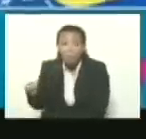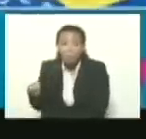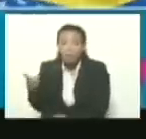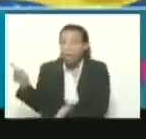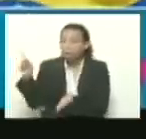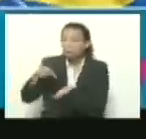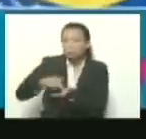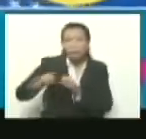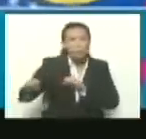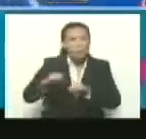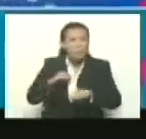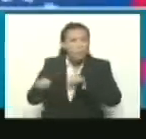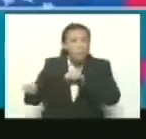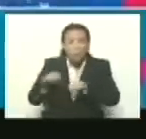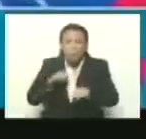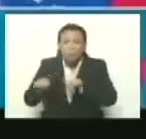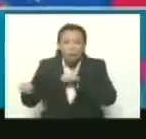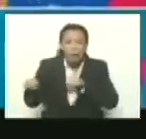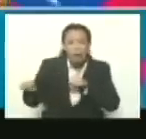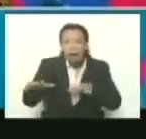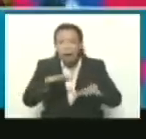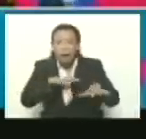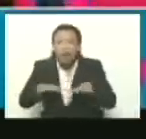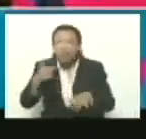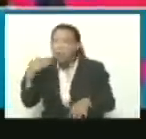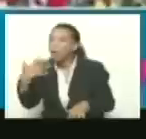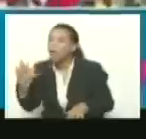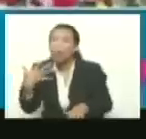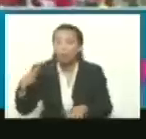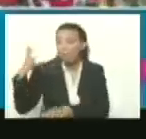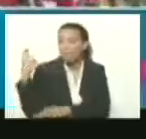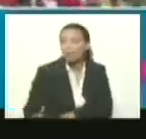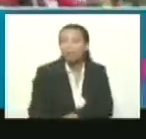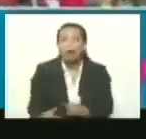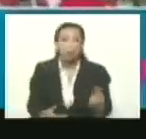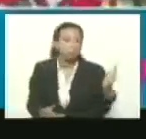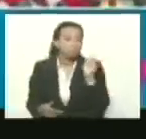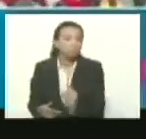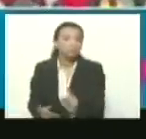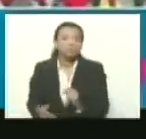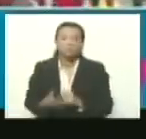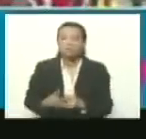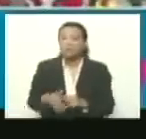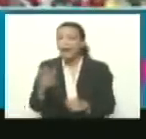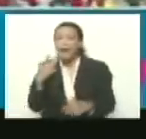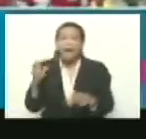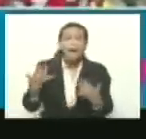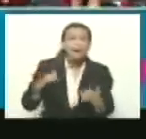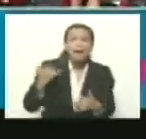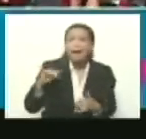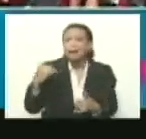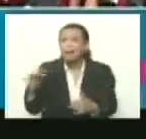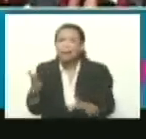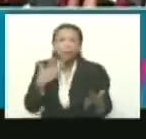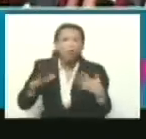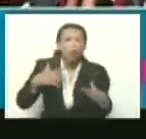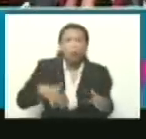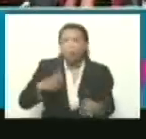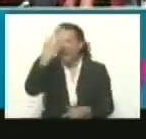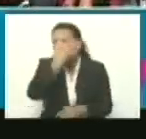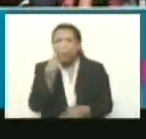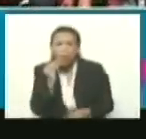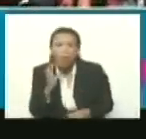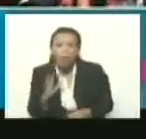pues. Ahí ustedes lo ven en toda la movida. Donde hay una marcha en Petare, ahí está Galíndez. Ahí en Los Teques,